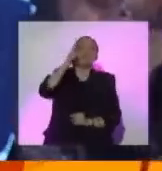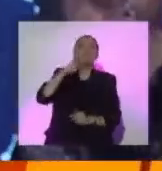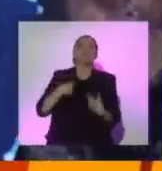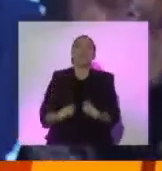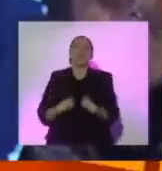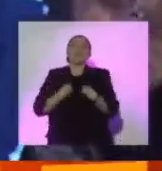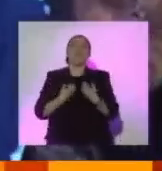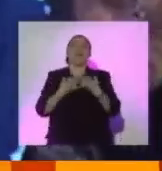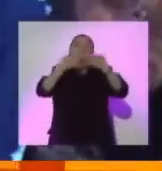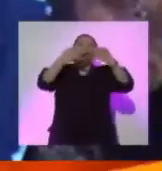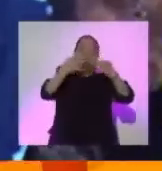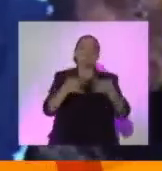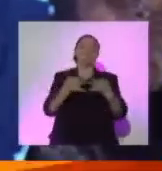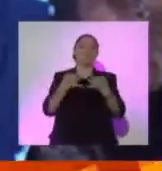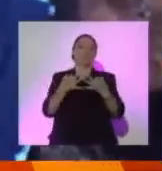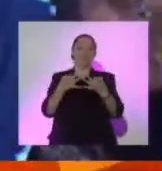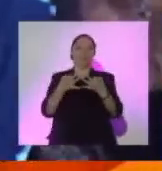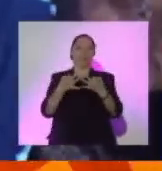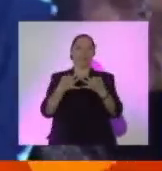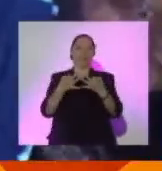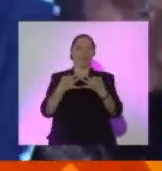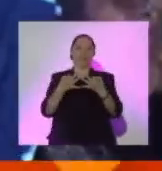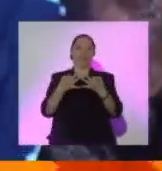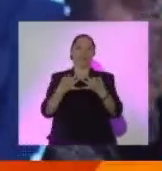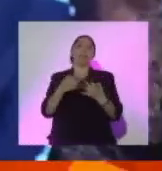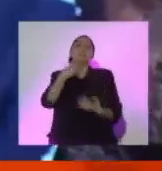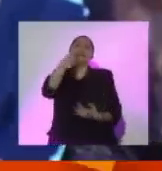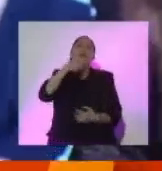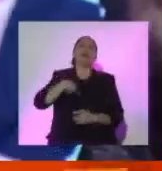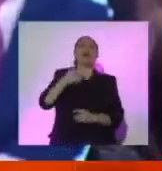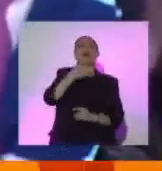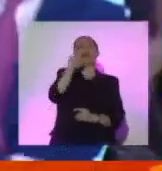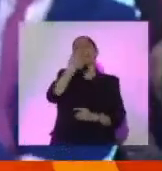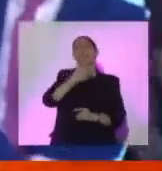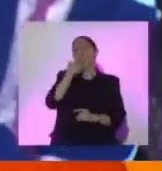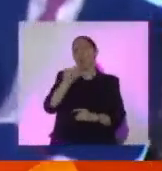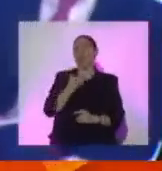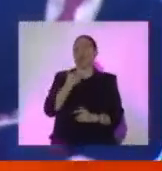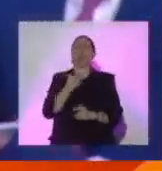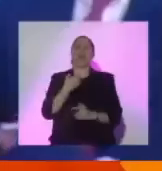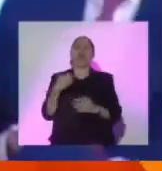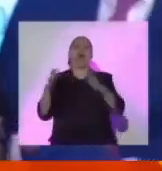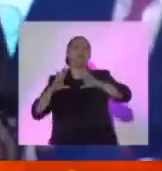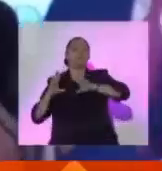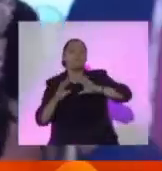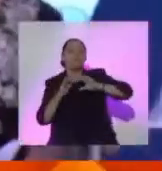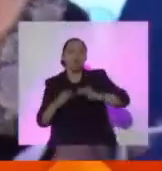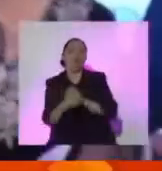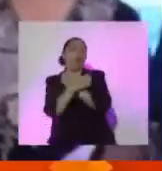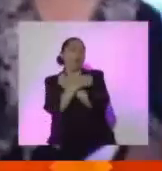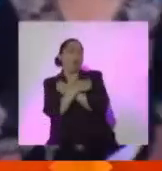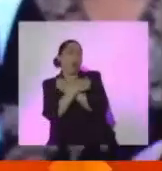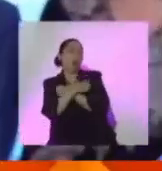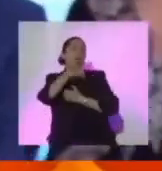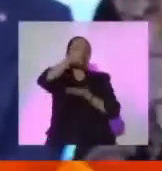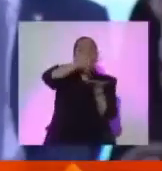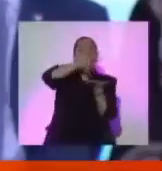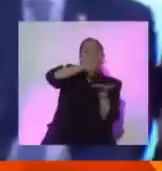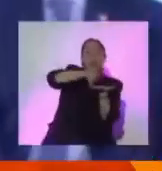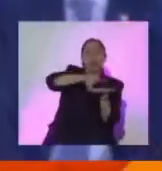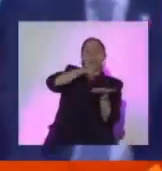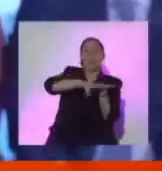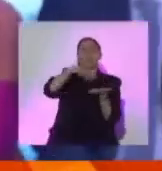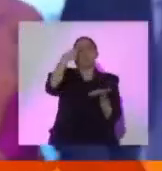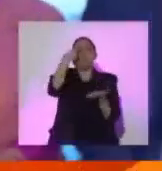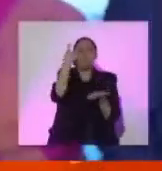sus instalaciones por TV Azteca además de Guillermo Álvarez Cuevas en un caso de denuncia por administración fraudulenta por más de 400 millones de